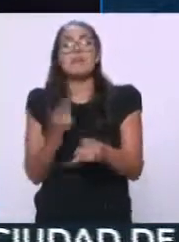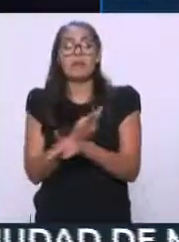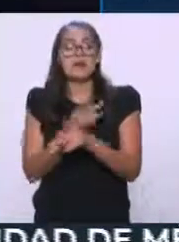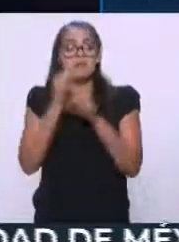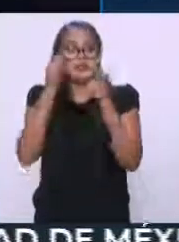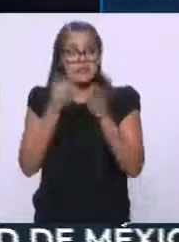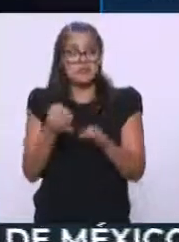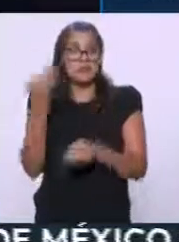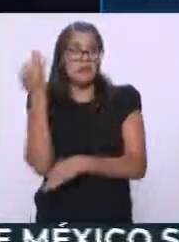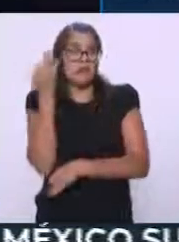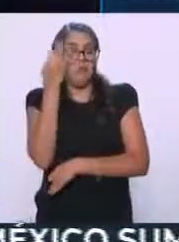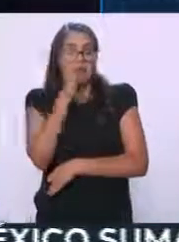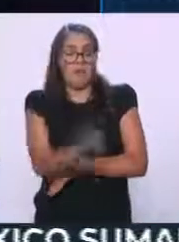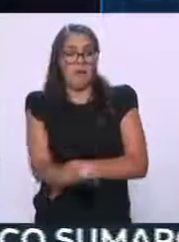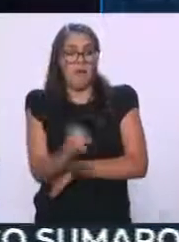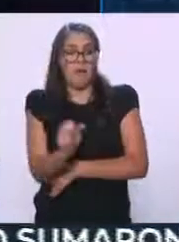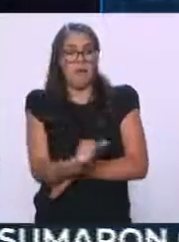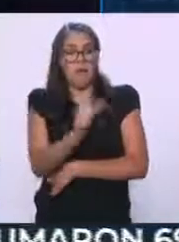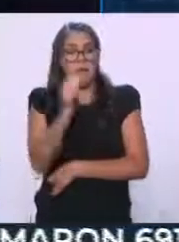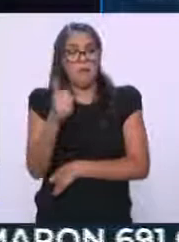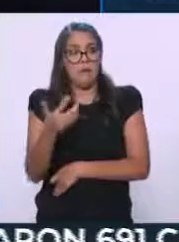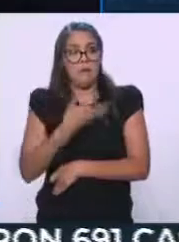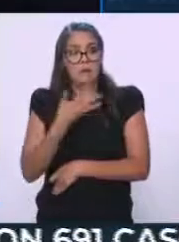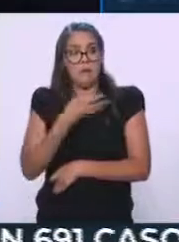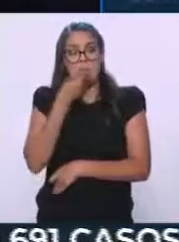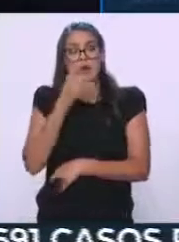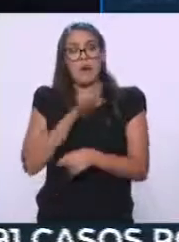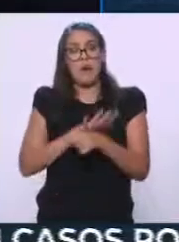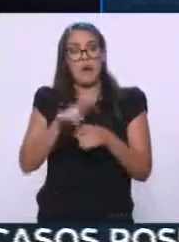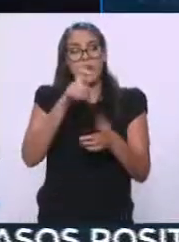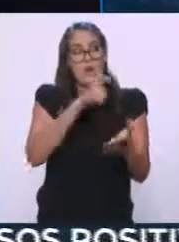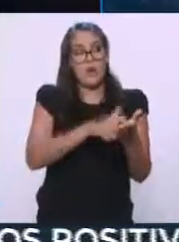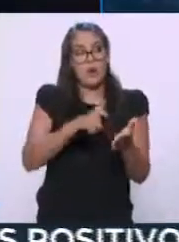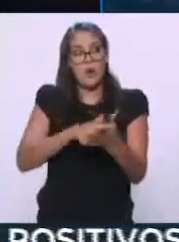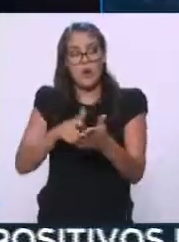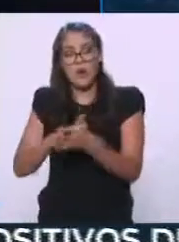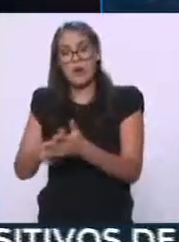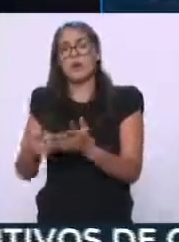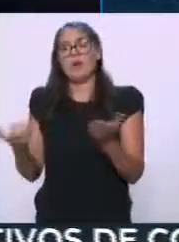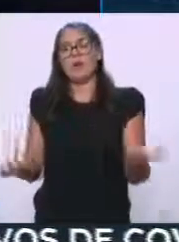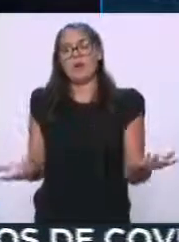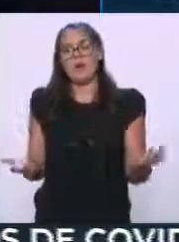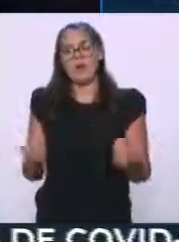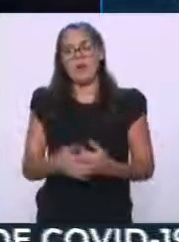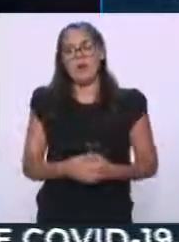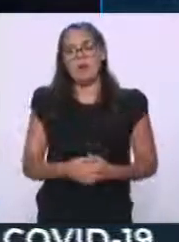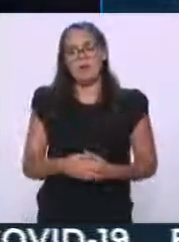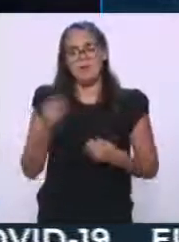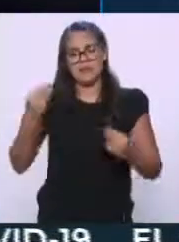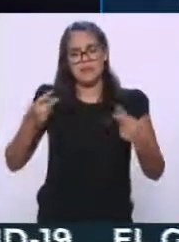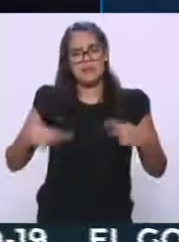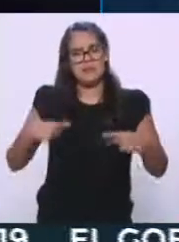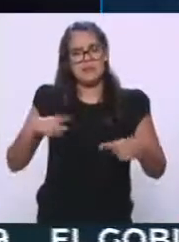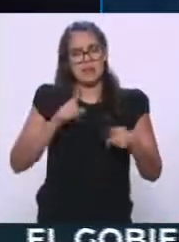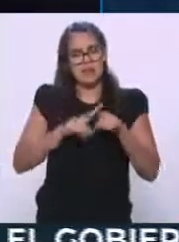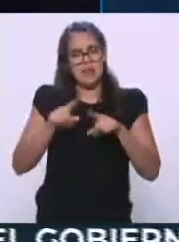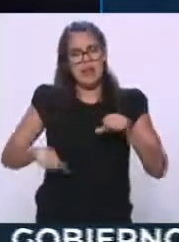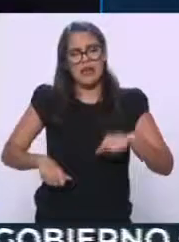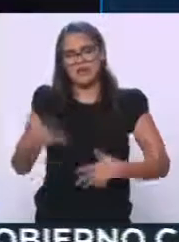presuntamente un fraude, alguna operación así de decir que hubo un comprador fantasma, qué sé yo. se nota porque tiene mucha actividad previa,